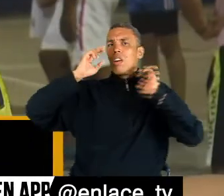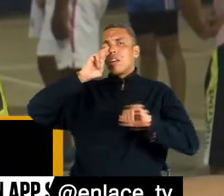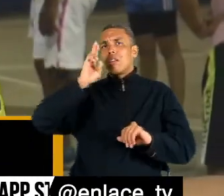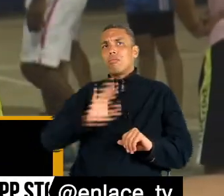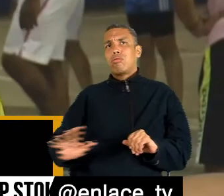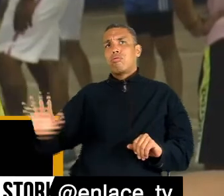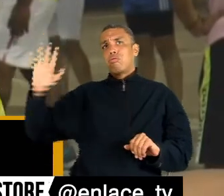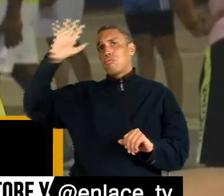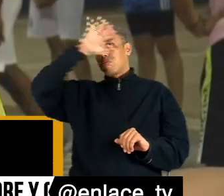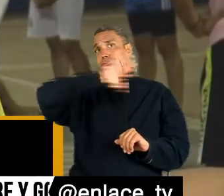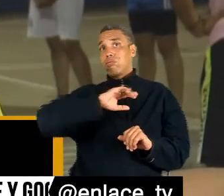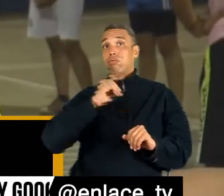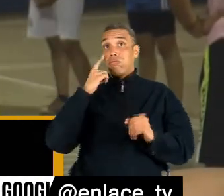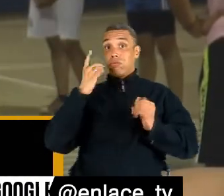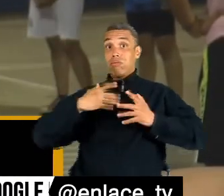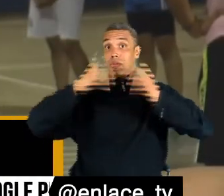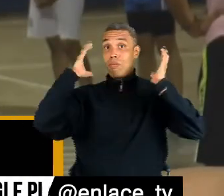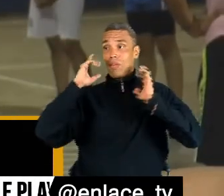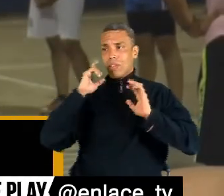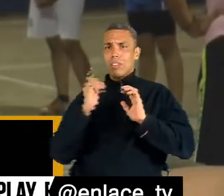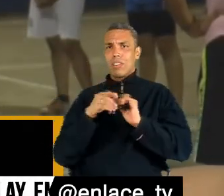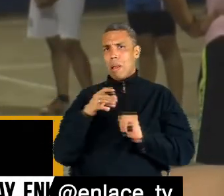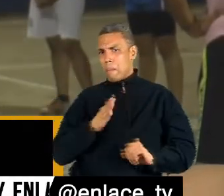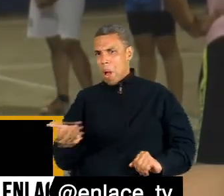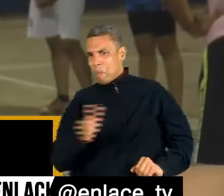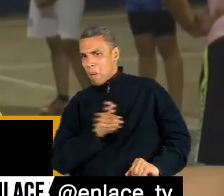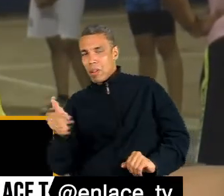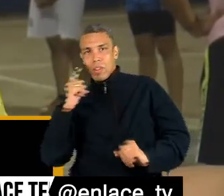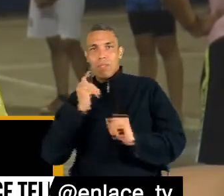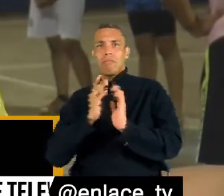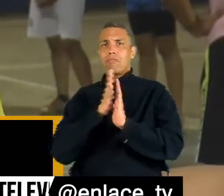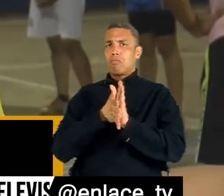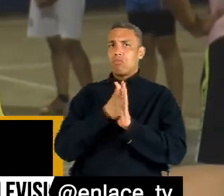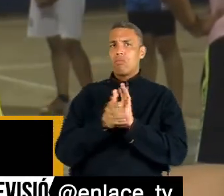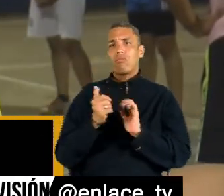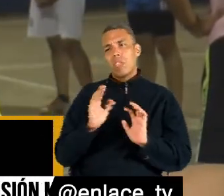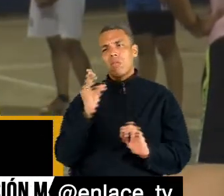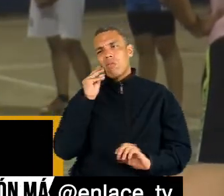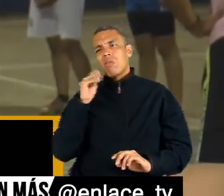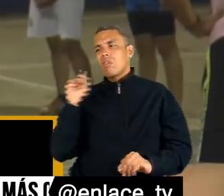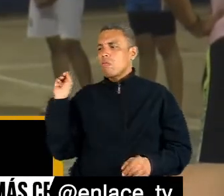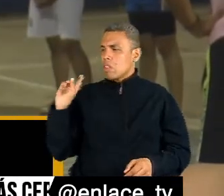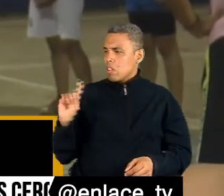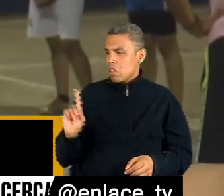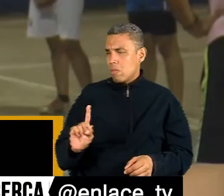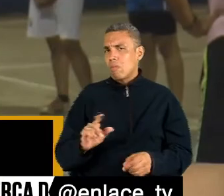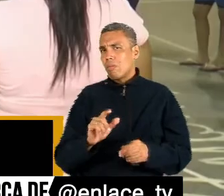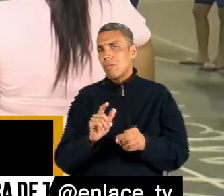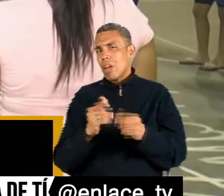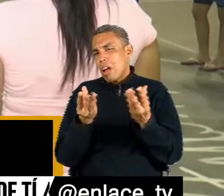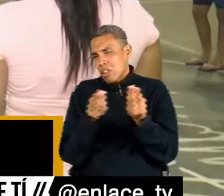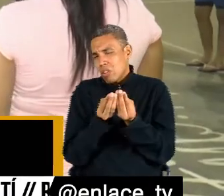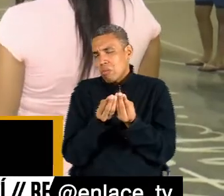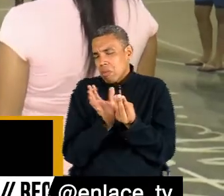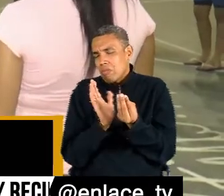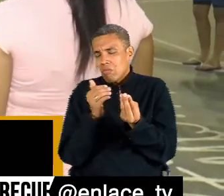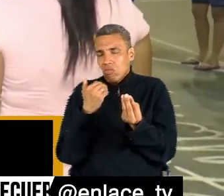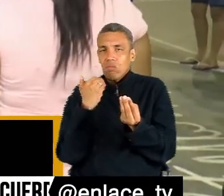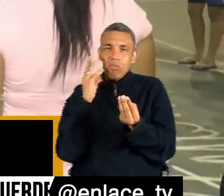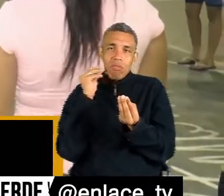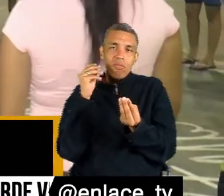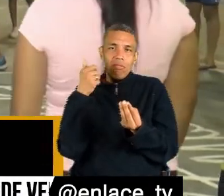muy bonita, gracias a Dios un poquito larga, a diferencia de mis compañeras, y muy grata, demasiado